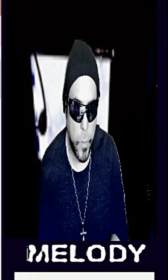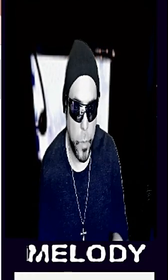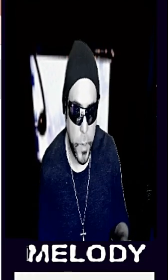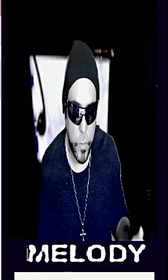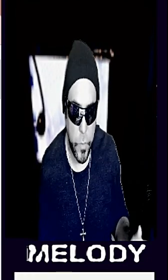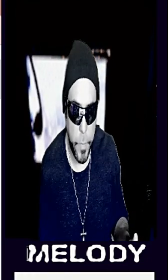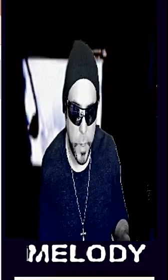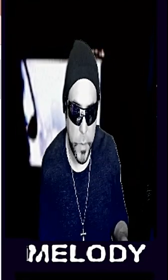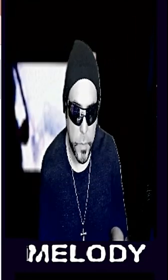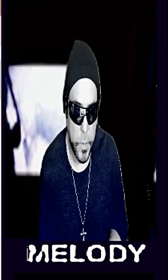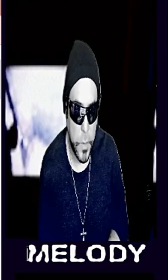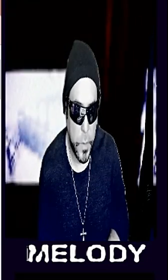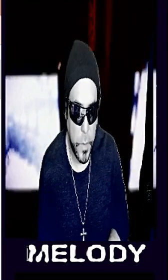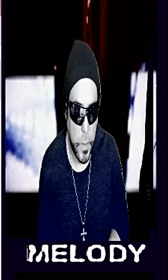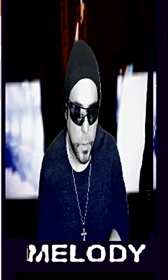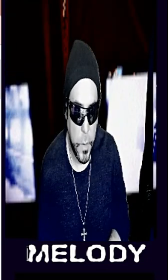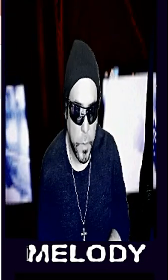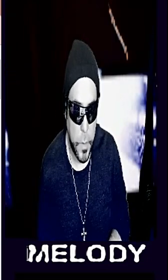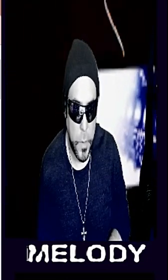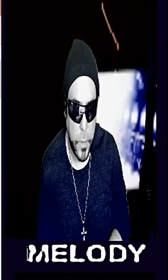de cuello blanco aquí en nuestro país.